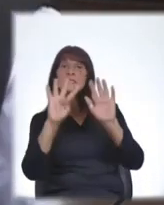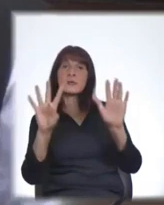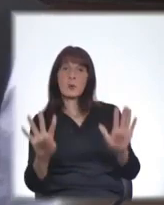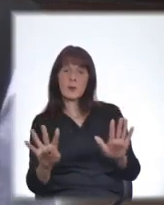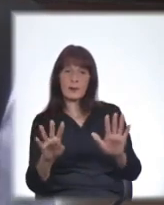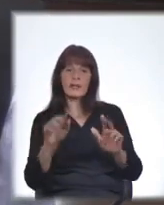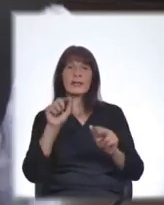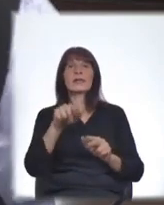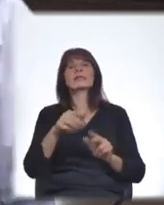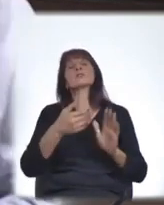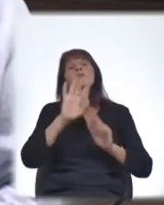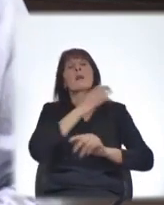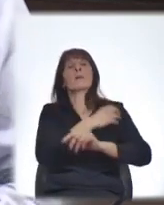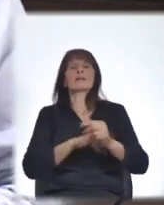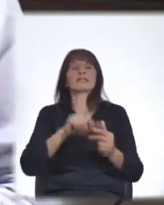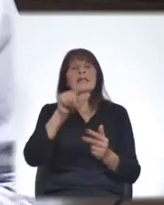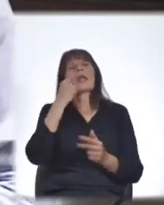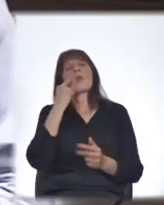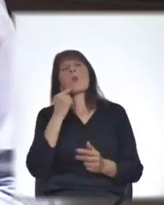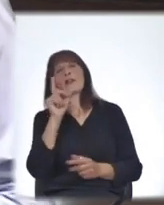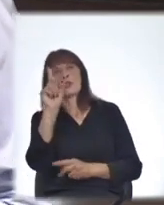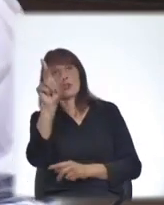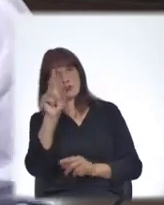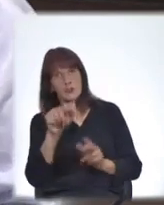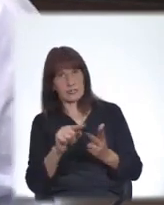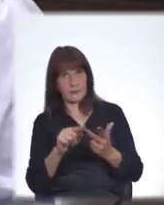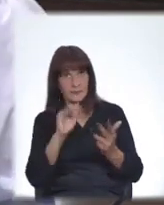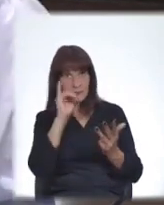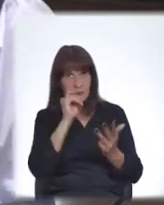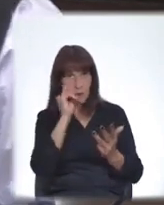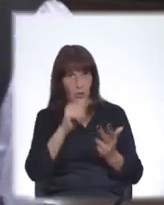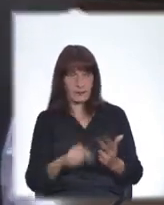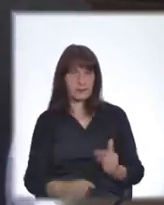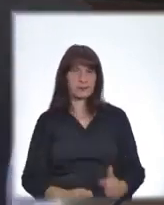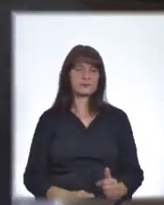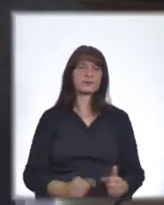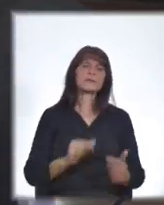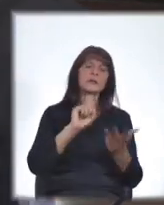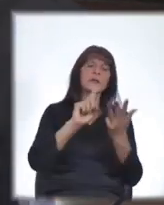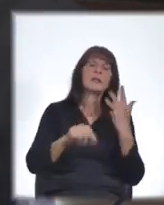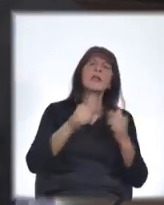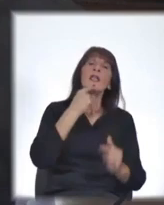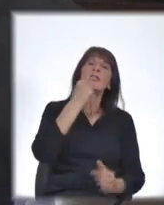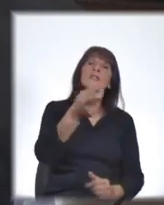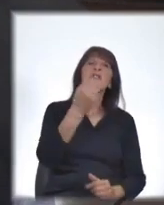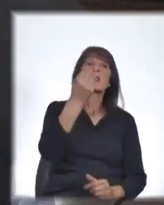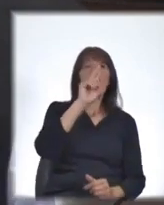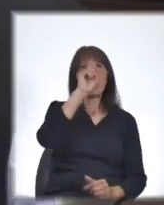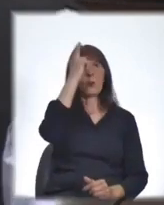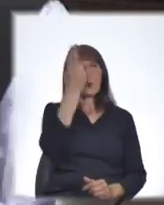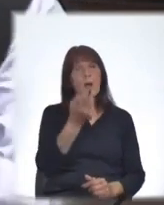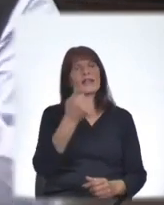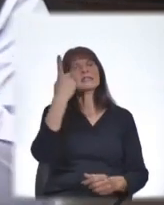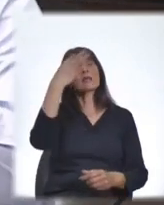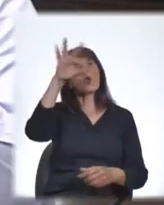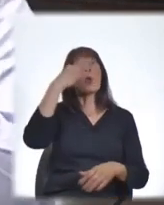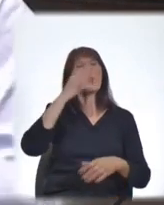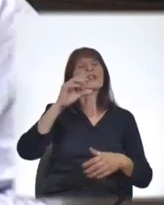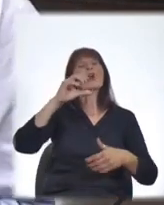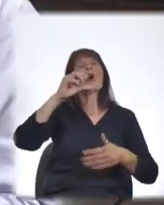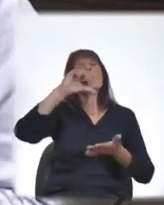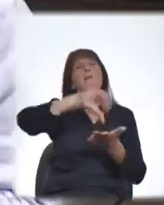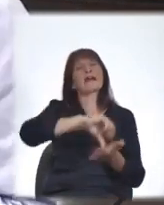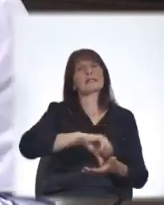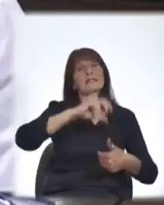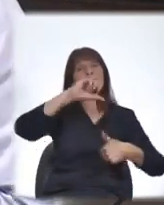una proeza importante en página 12 de ese informe. Dice que el Uruguay es el único país de América Latina con superávit en